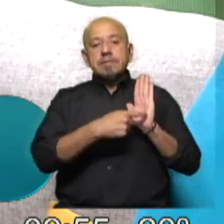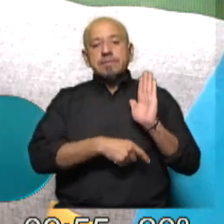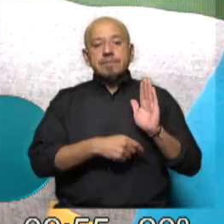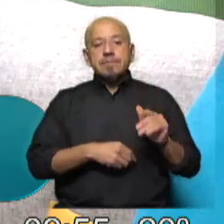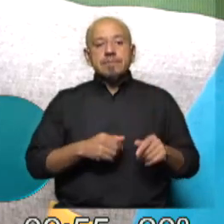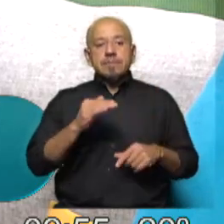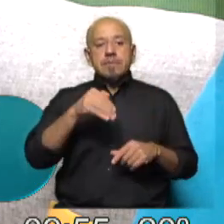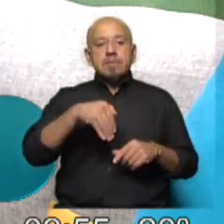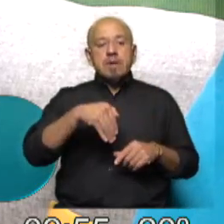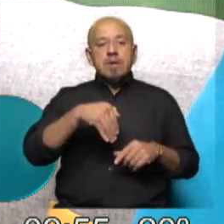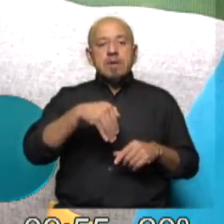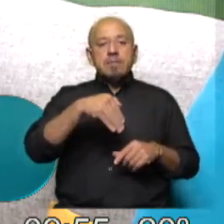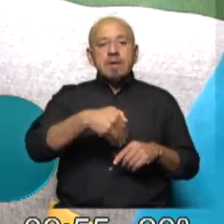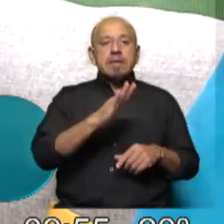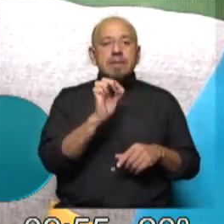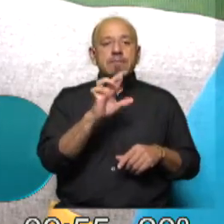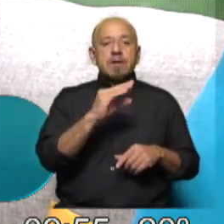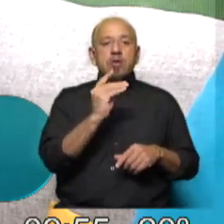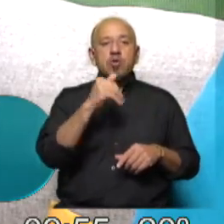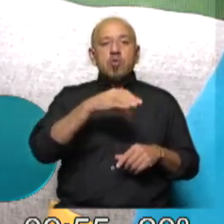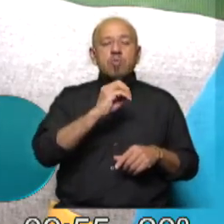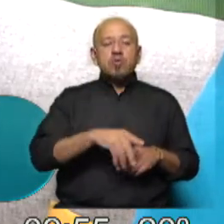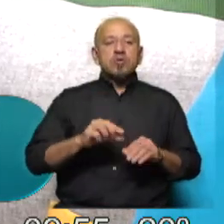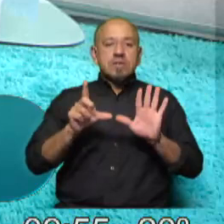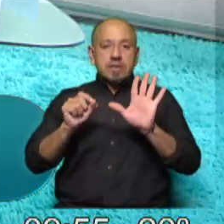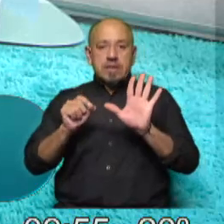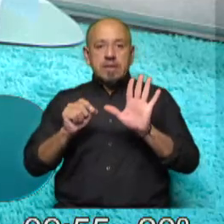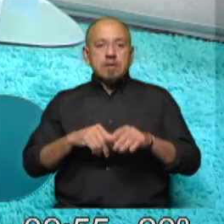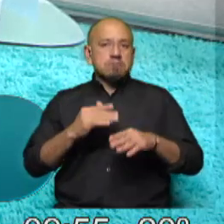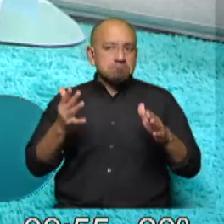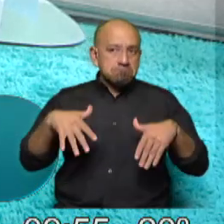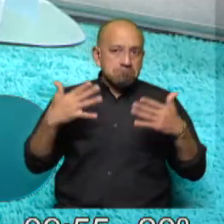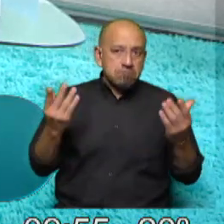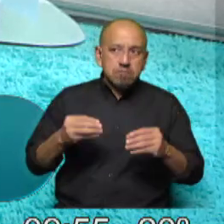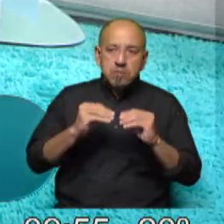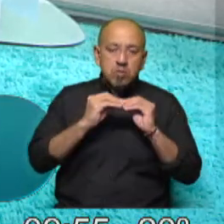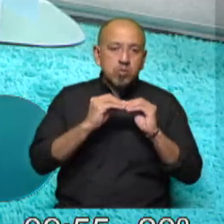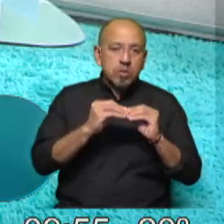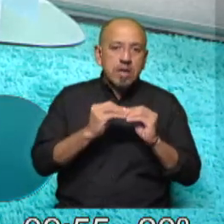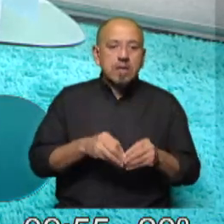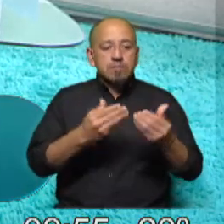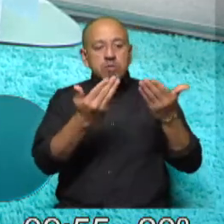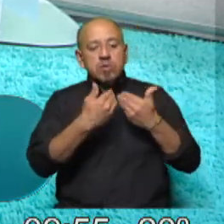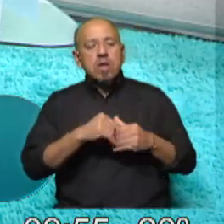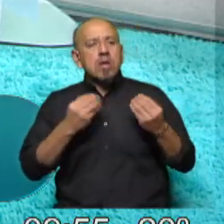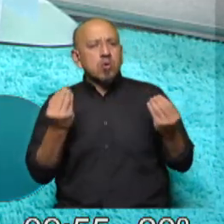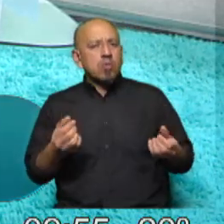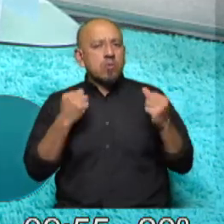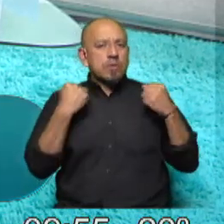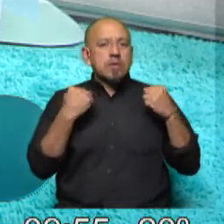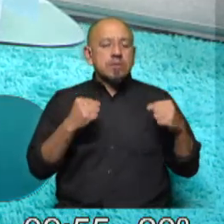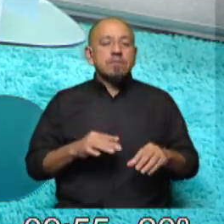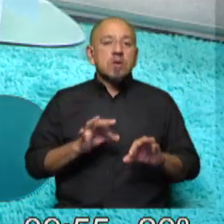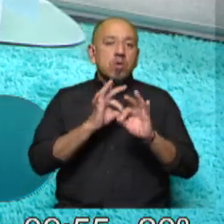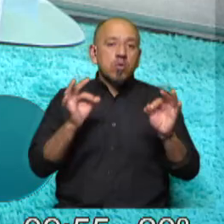Perdomo 70. Toda la gente que quiera comunicarse o que quiera preguntar o consultar. Puede entrenarse. Por los entrenamientos también. Bien. O si